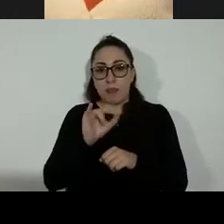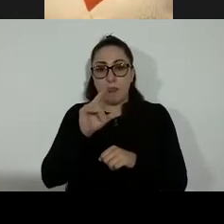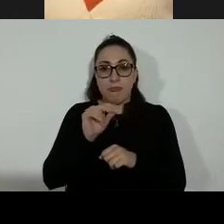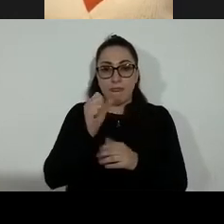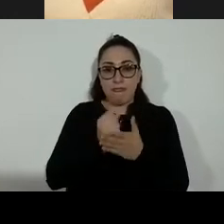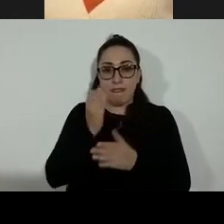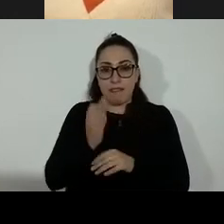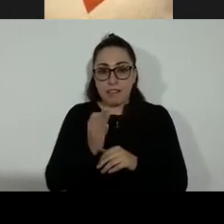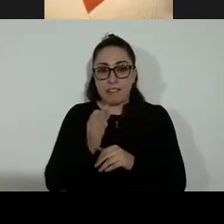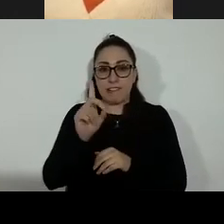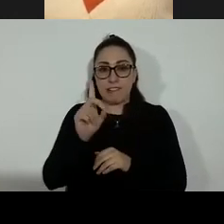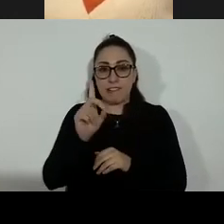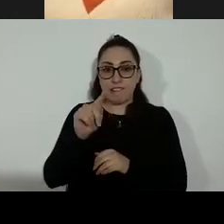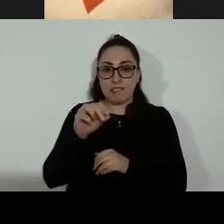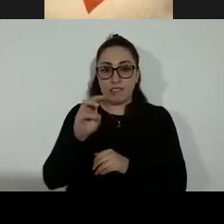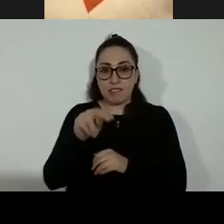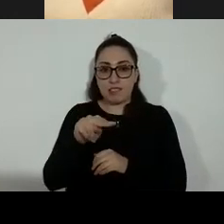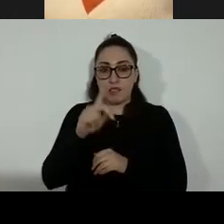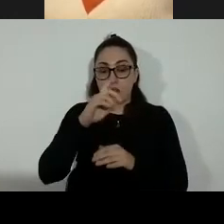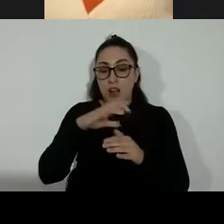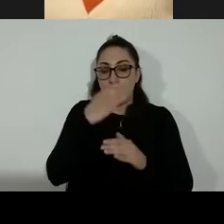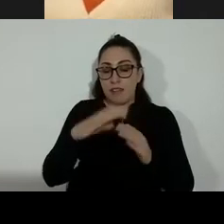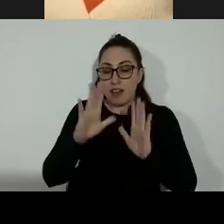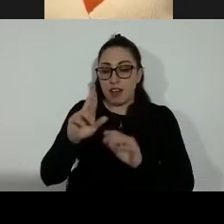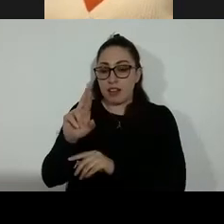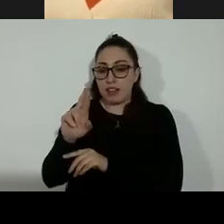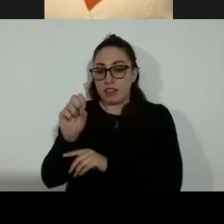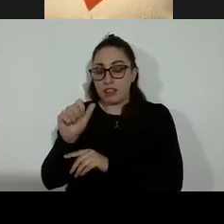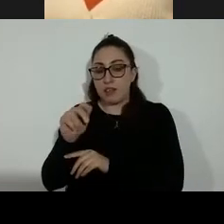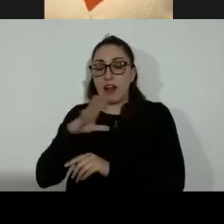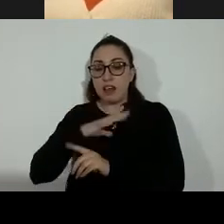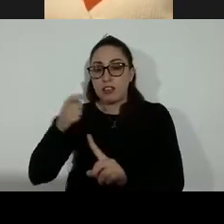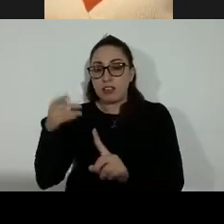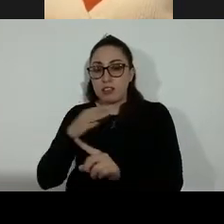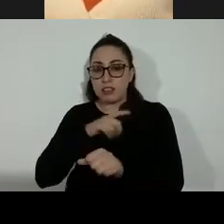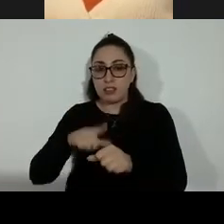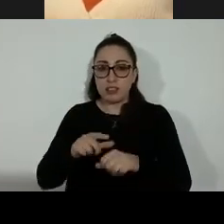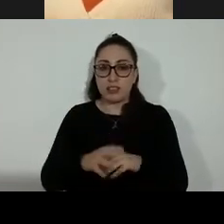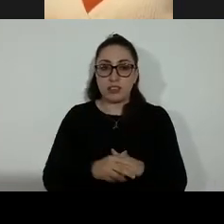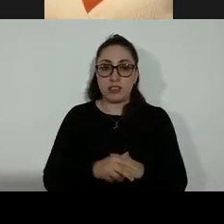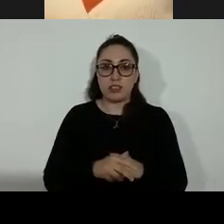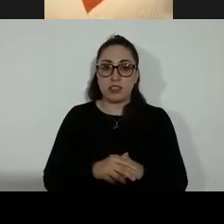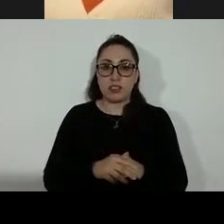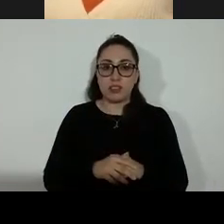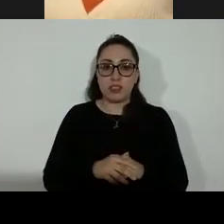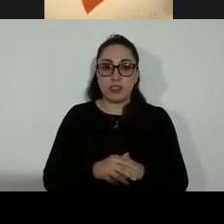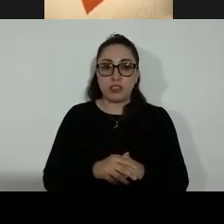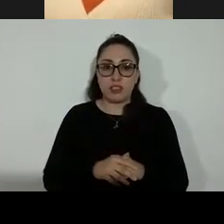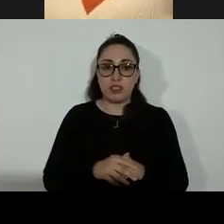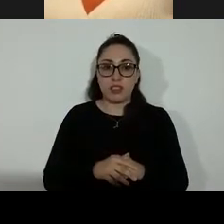en lo particular ya es cuando cabe una reserva. Hay votos particulares, hay votos particulares